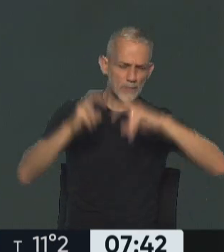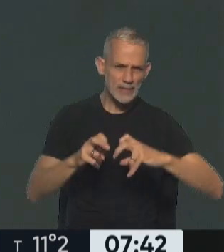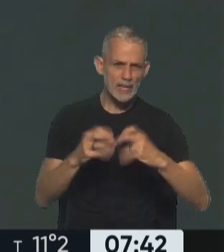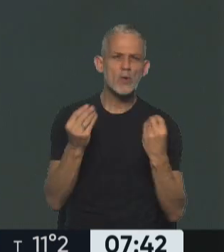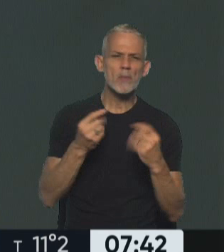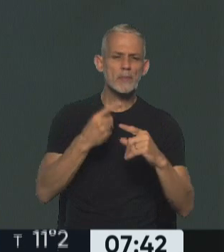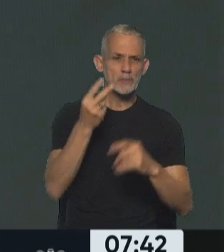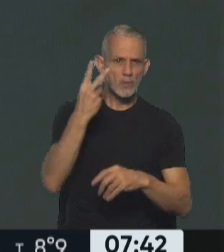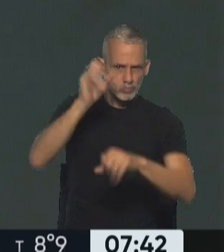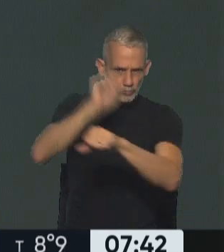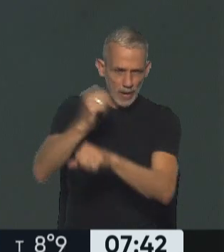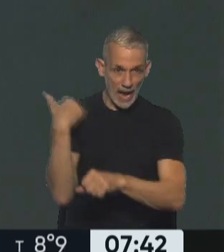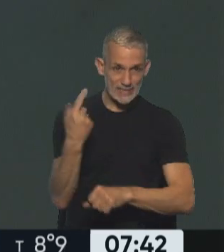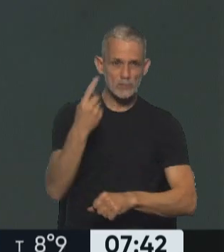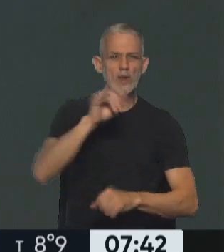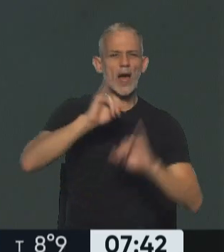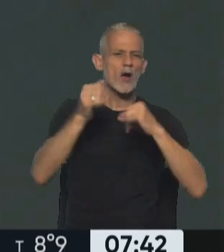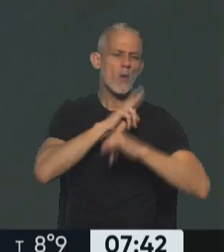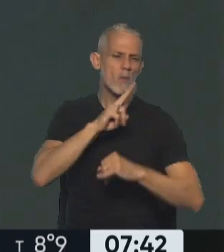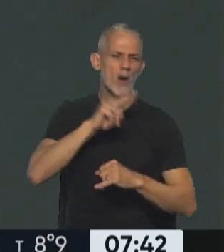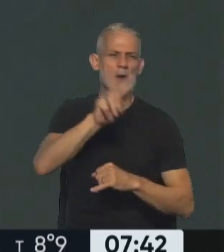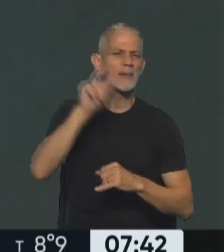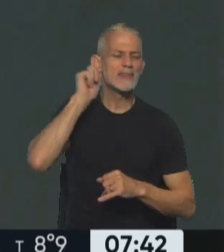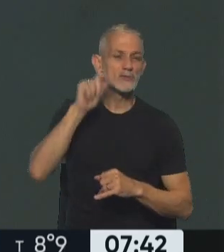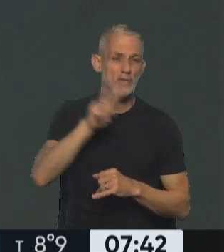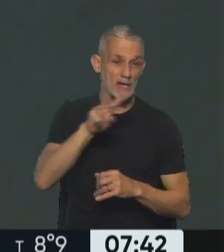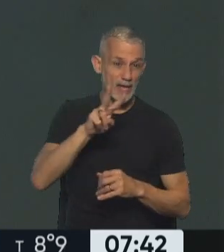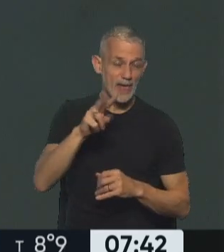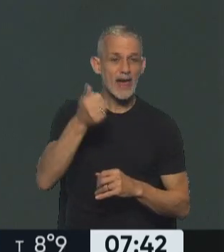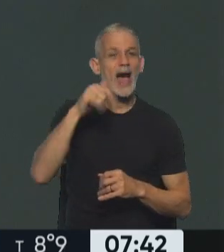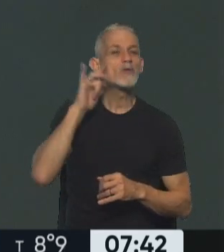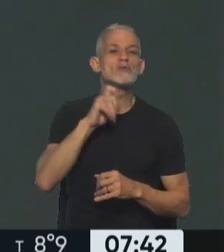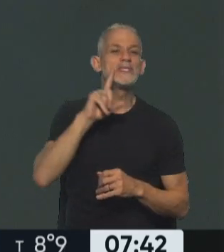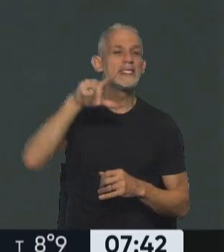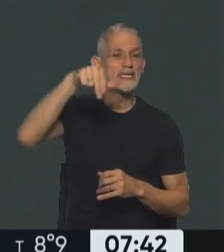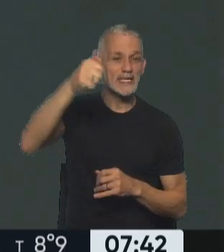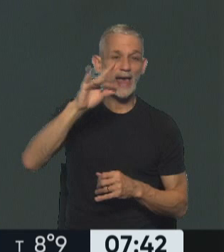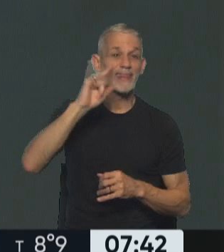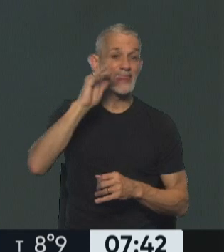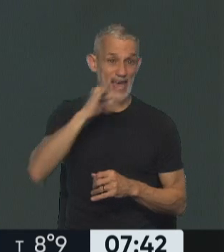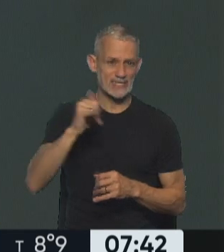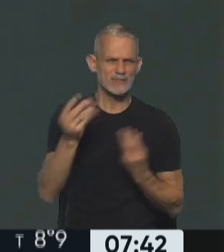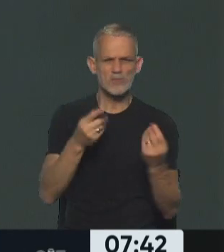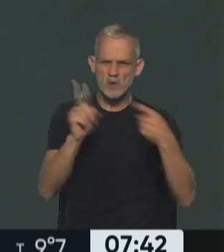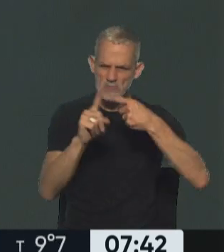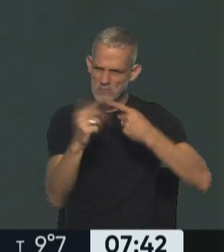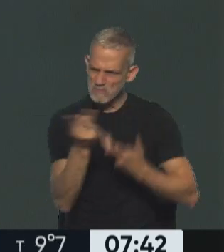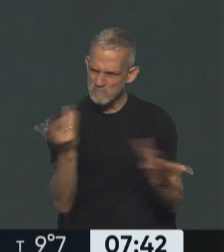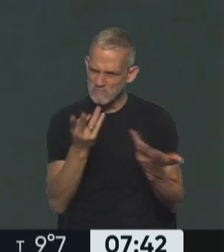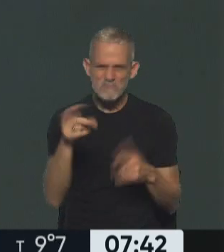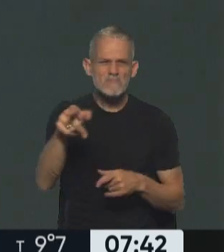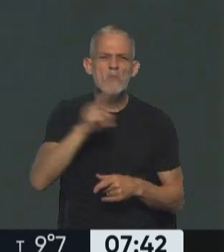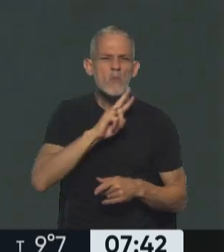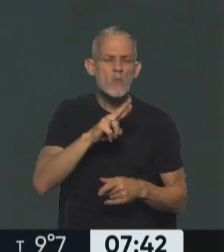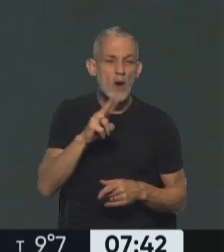segunda detención de ayer, una joven de 22 años llamada Agustina Díaz, es qué vinculación tiene Agustina